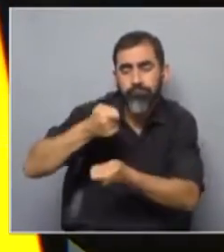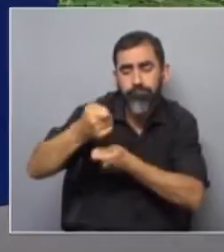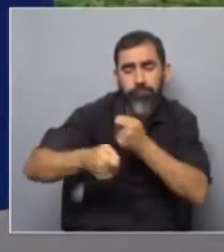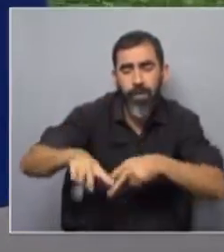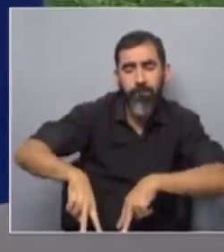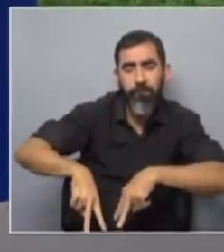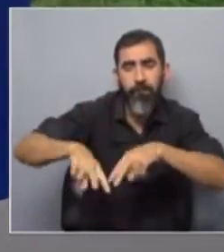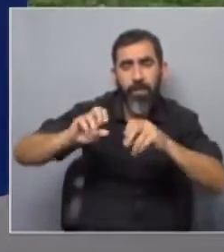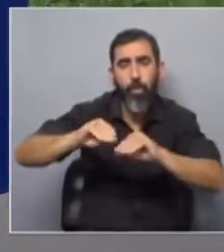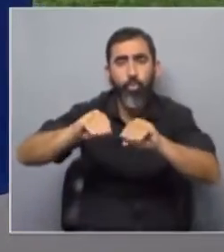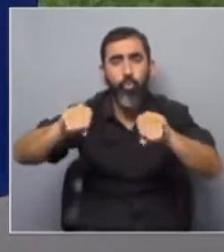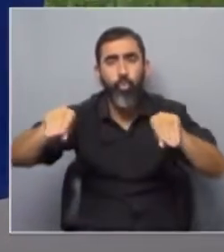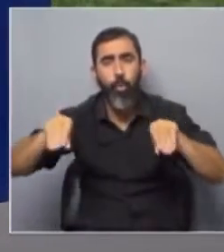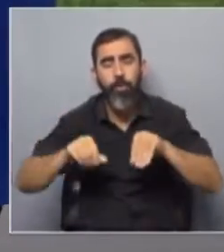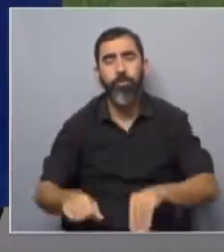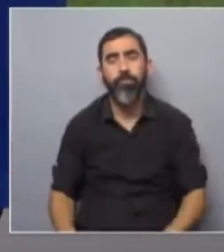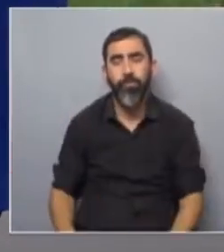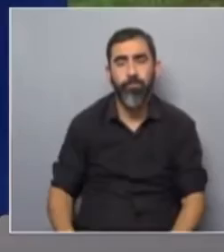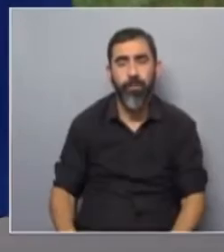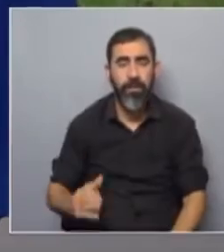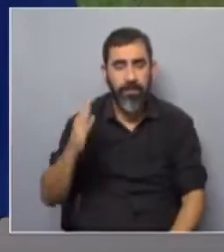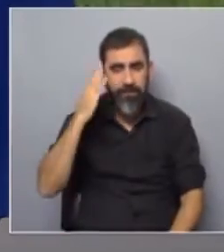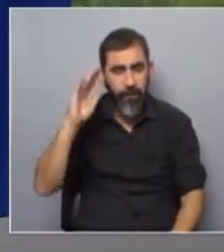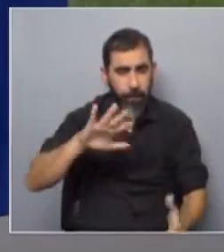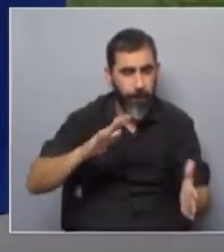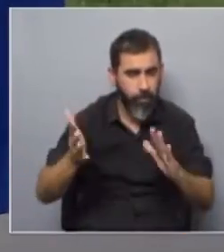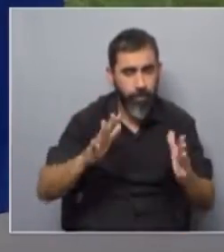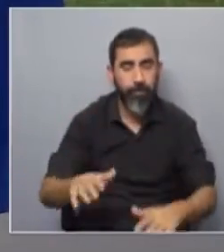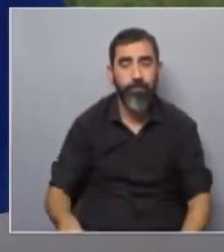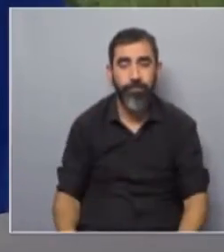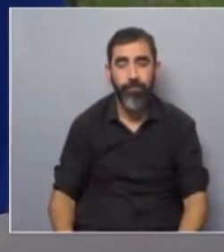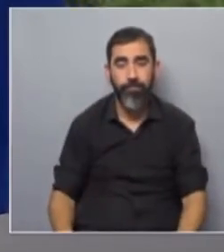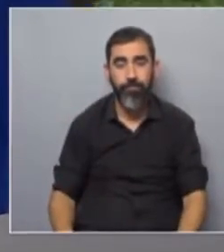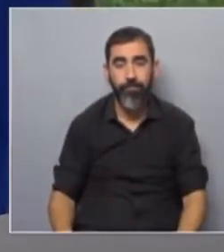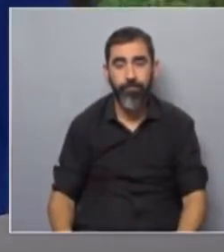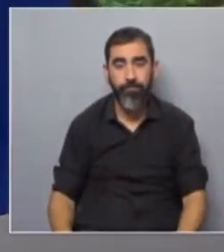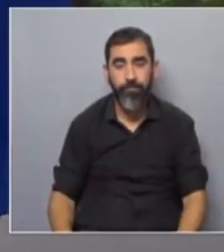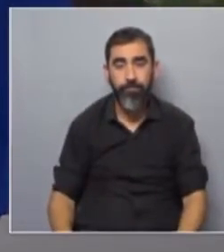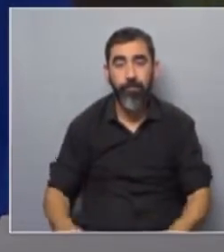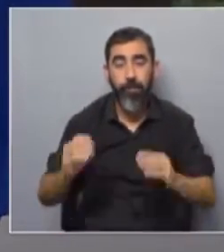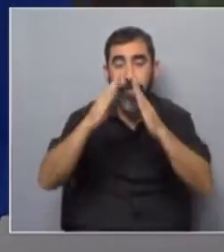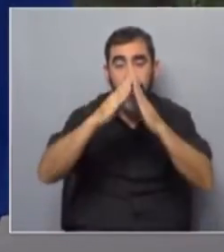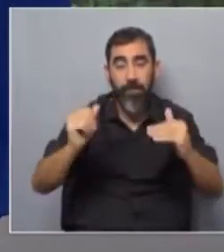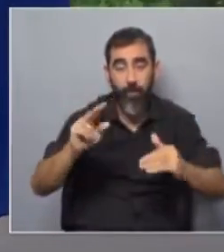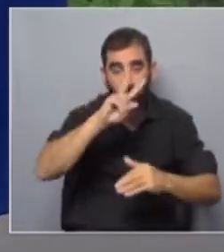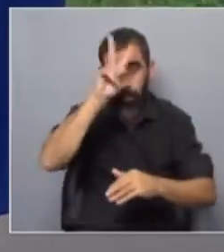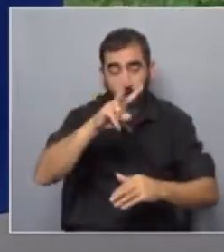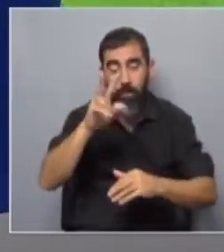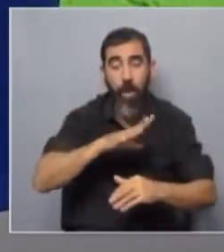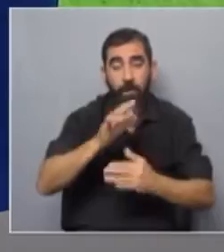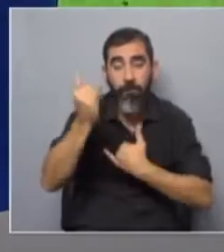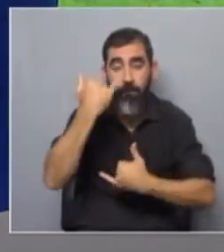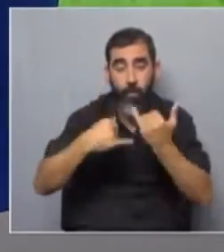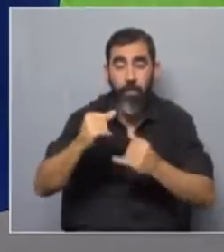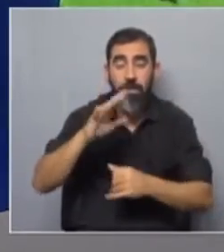este tipo de estrategia? ¿Tienen alguna datación? Bueno, vinculado a los cerritos de indios, hay dataciones